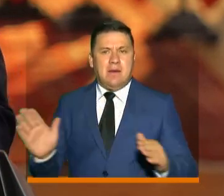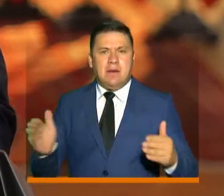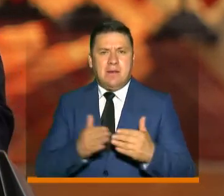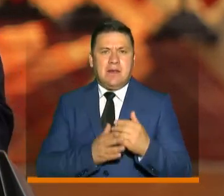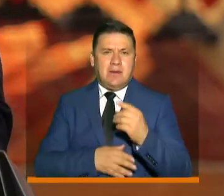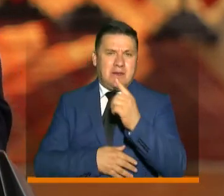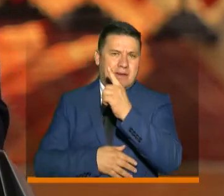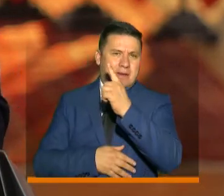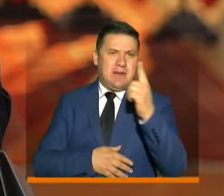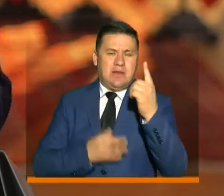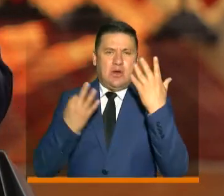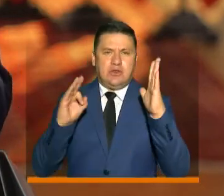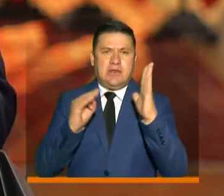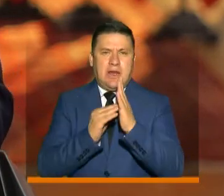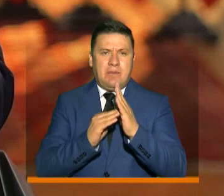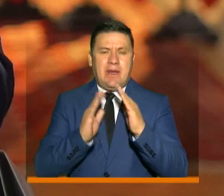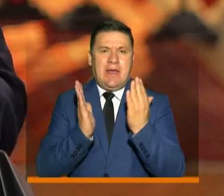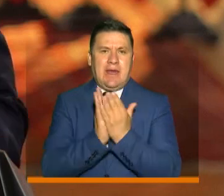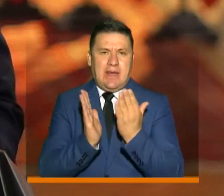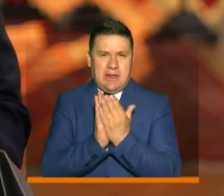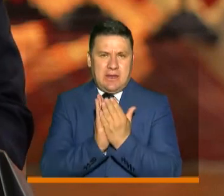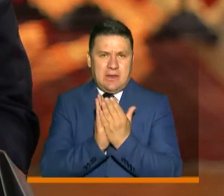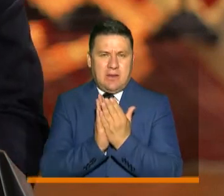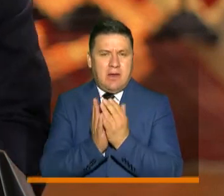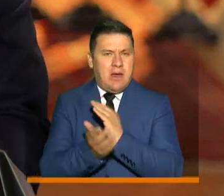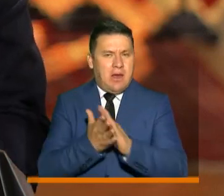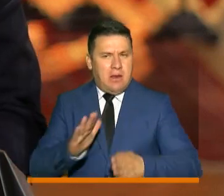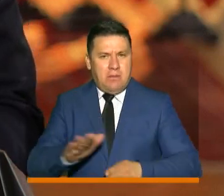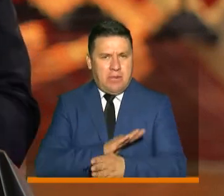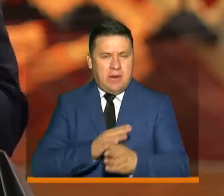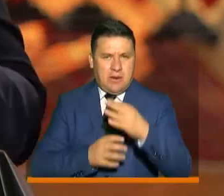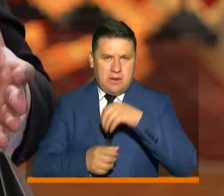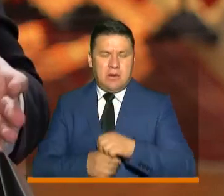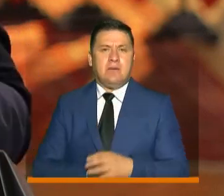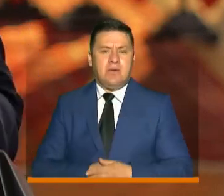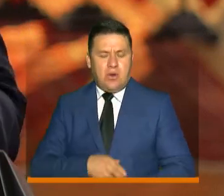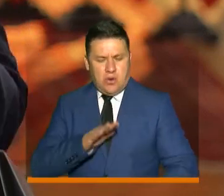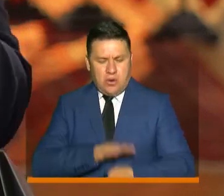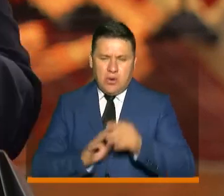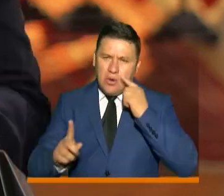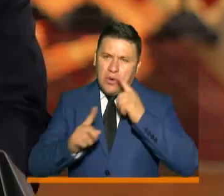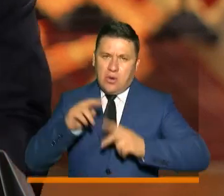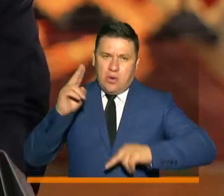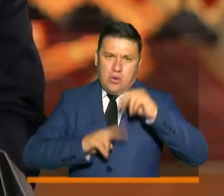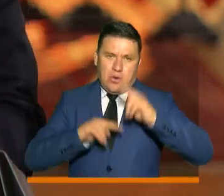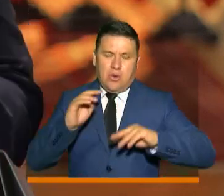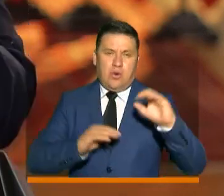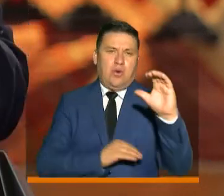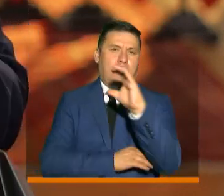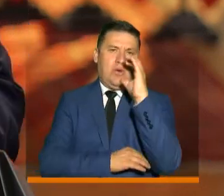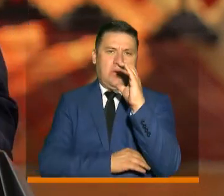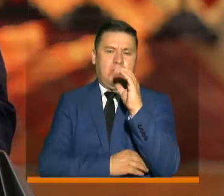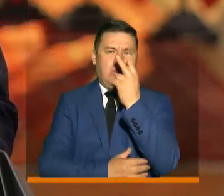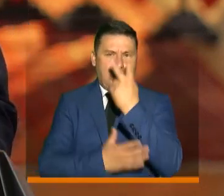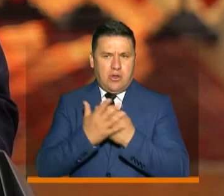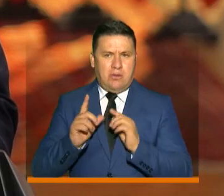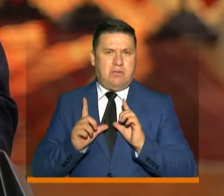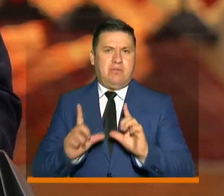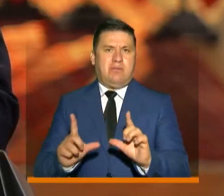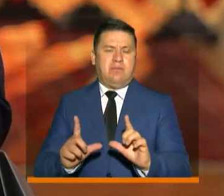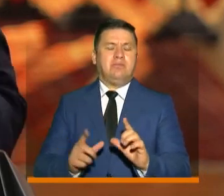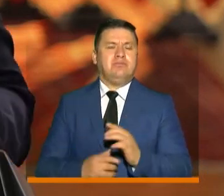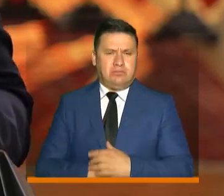más de 100 180.000 jóvenes en educación superior gratuita y que sigamos construyendo una colombia de doble titulación